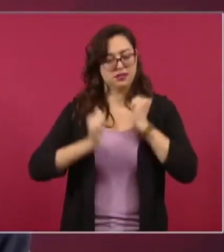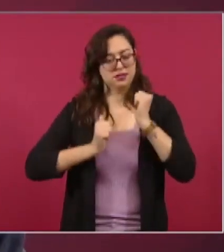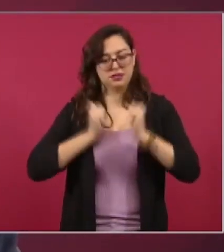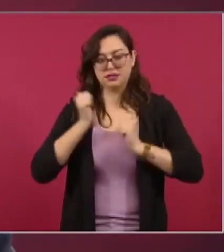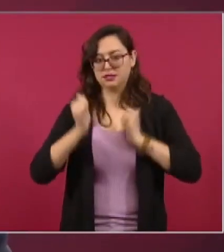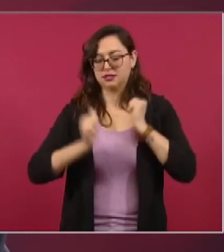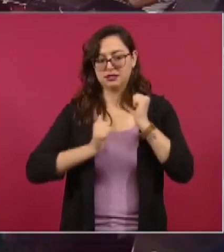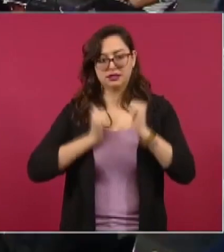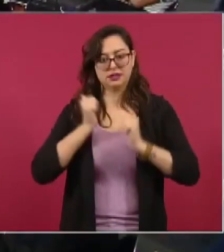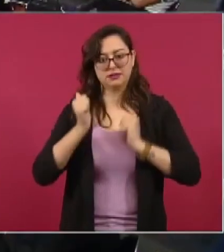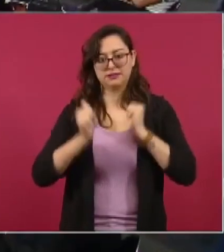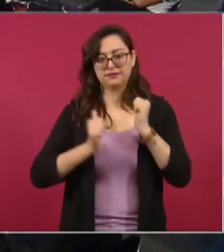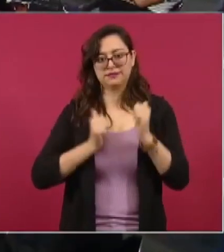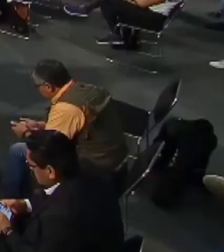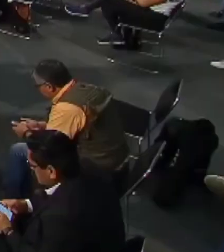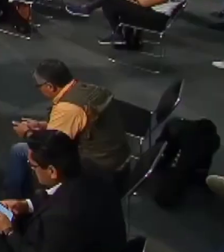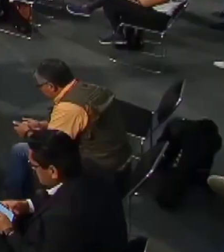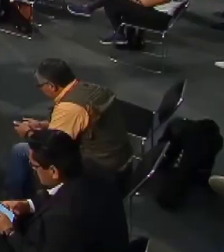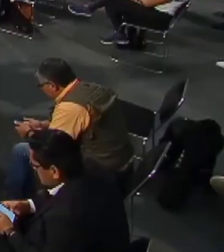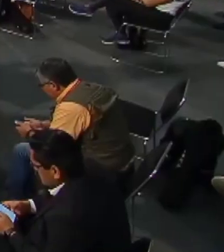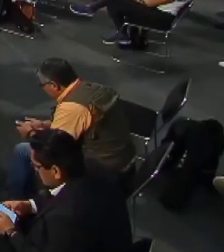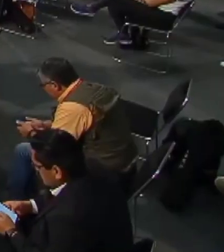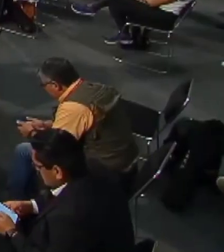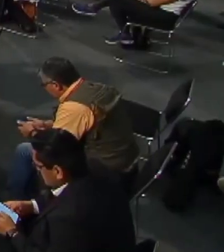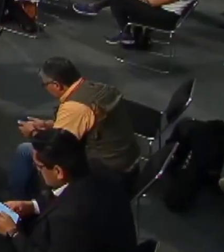Nosotros tenemos que terminar la investigación